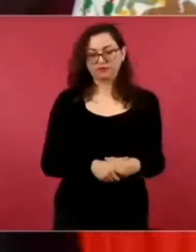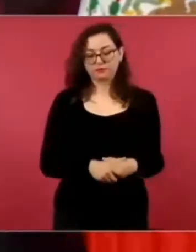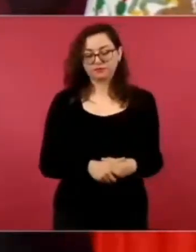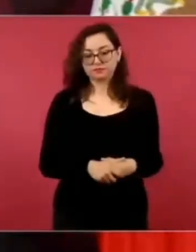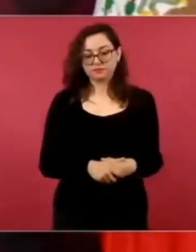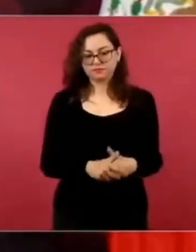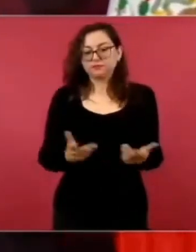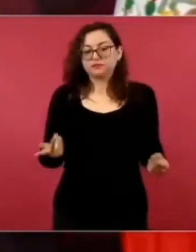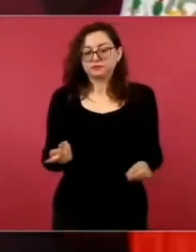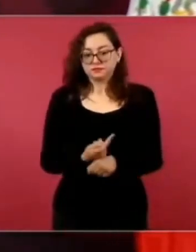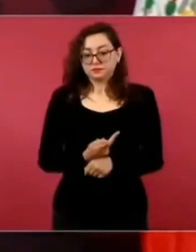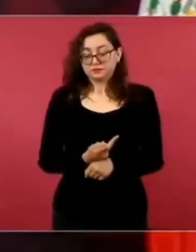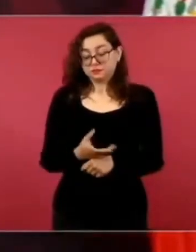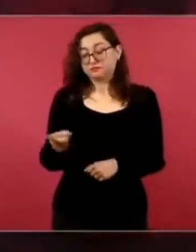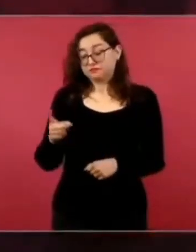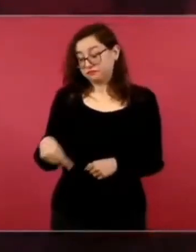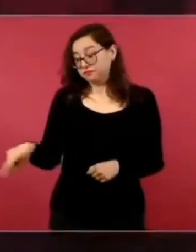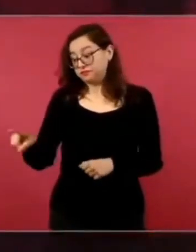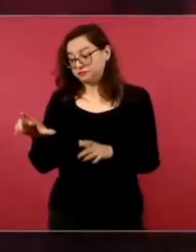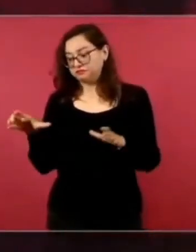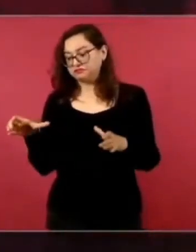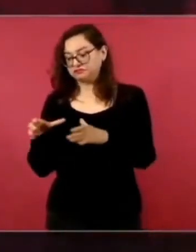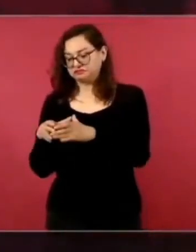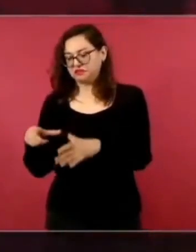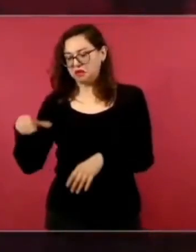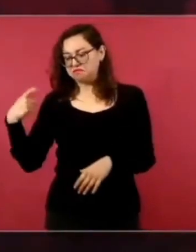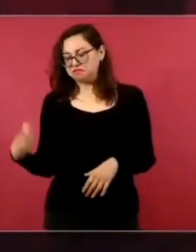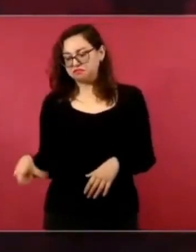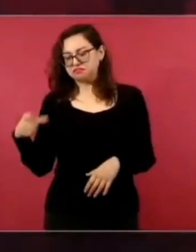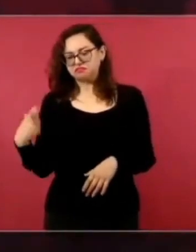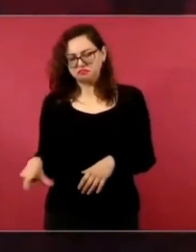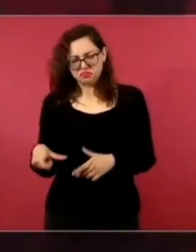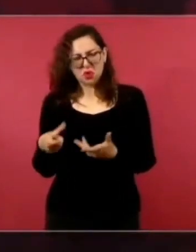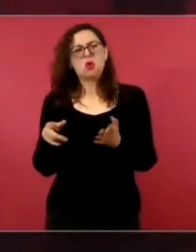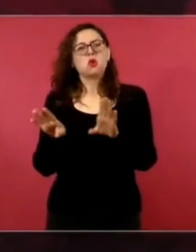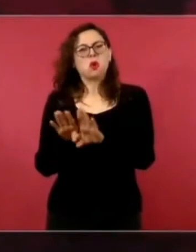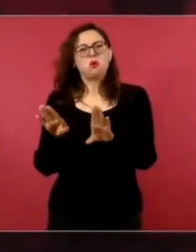del burgués al trabajador